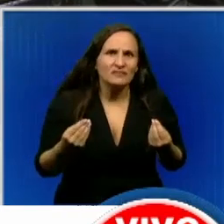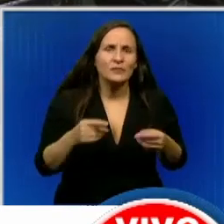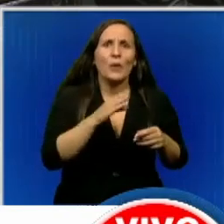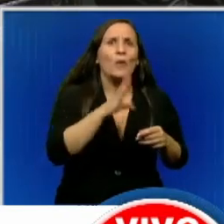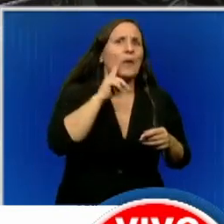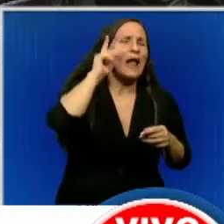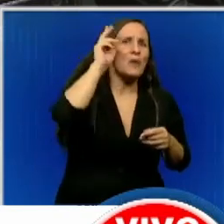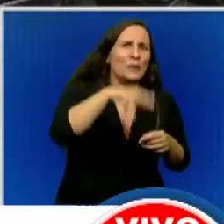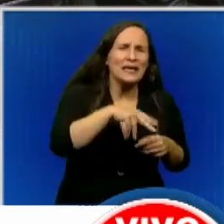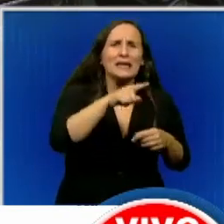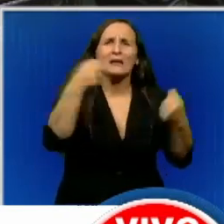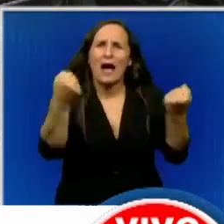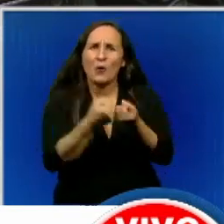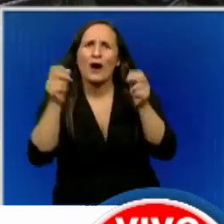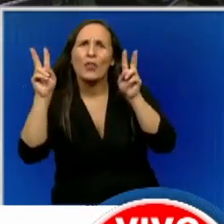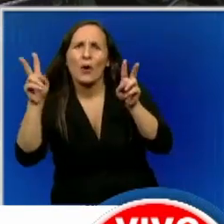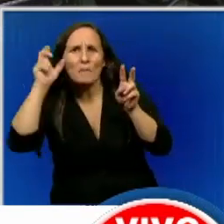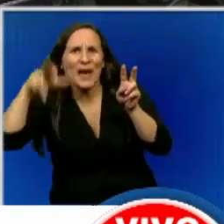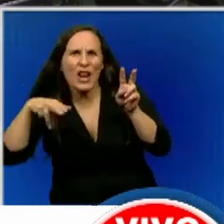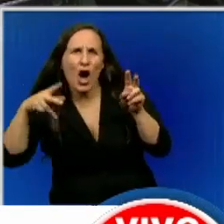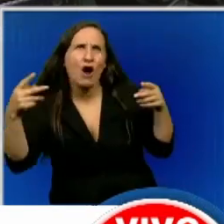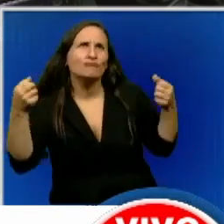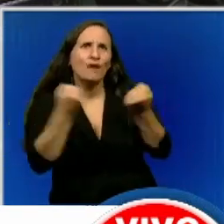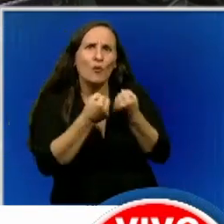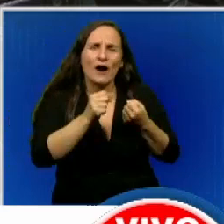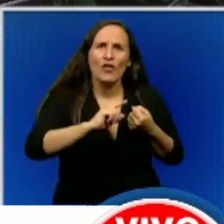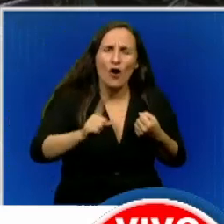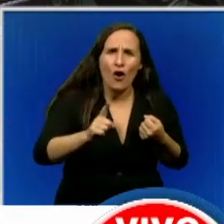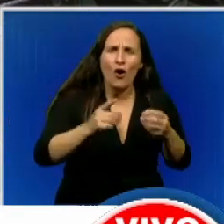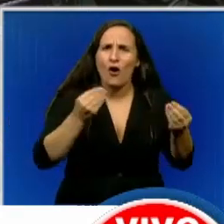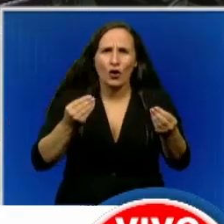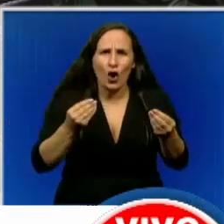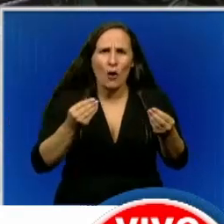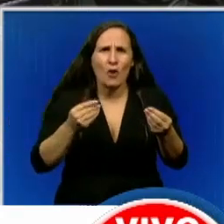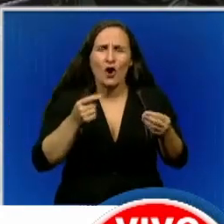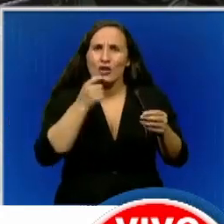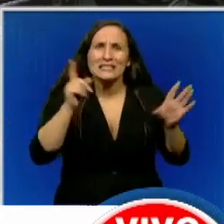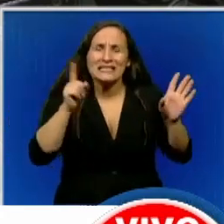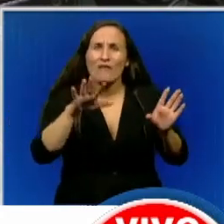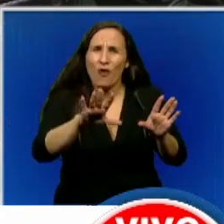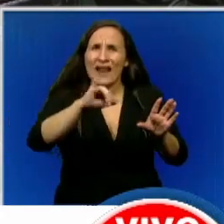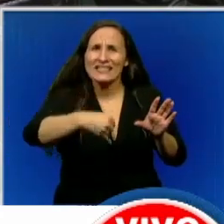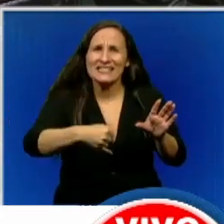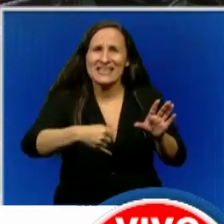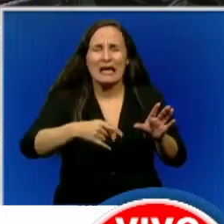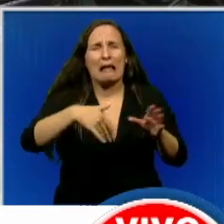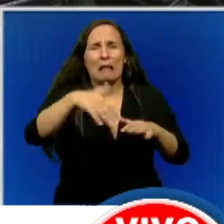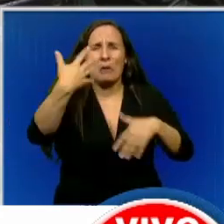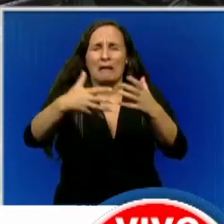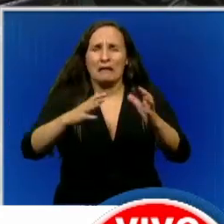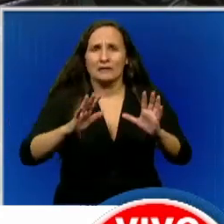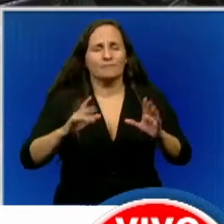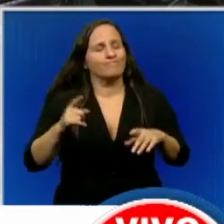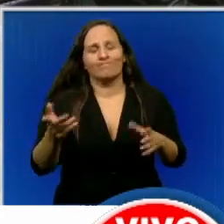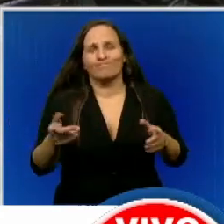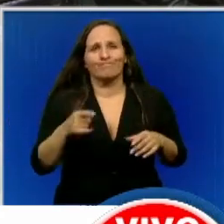hubiese pactado con Perón la hora del pueblo? Y si ese acuerdo hubiese funcionado, nos hubiésemos ahorrado una tragedia colectiva. Lo fagocitaron